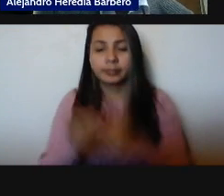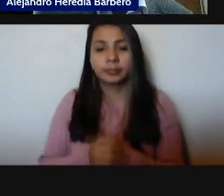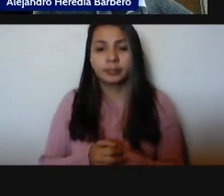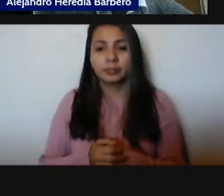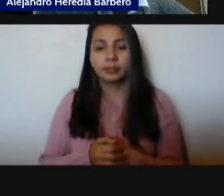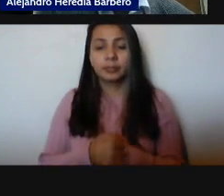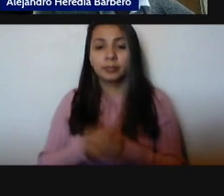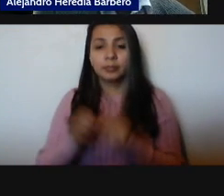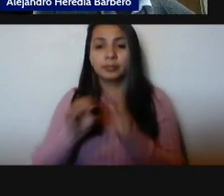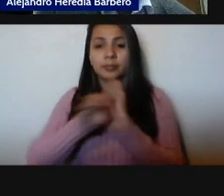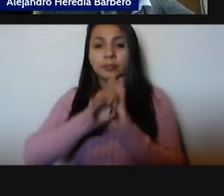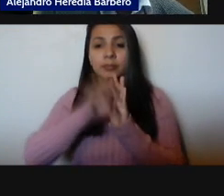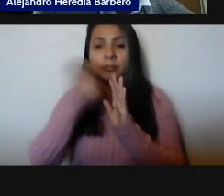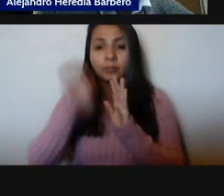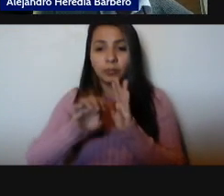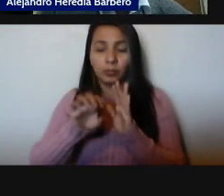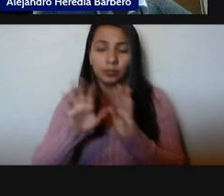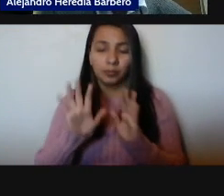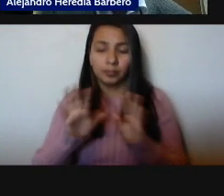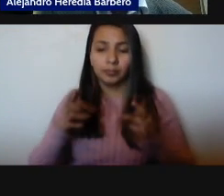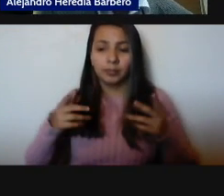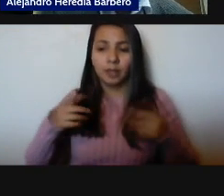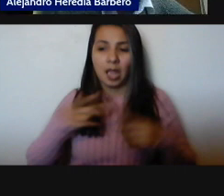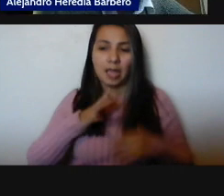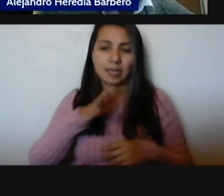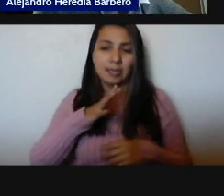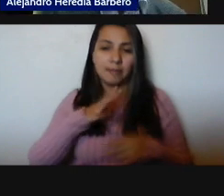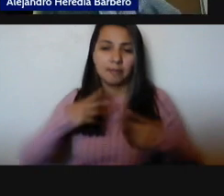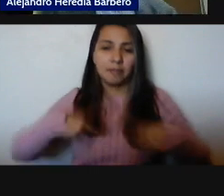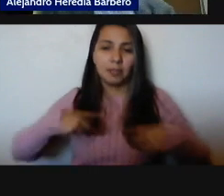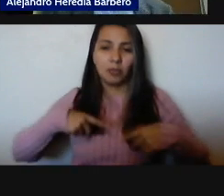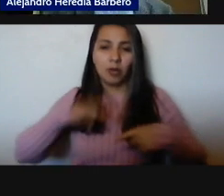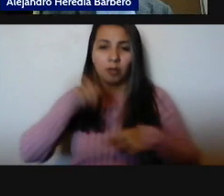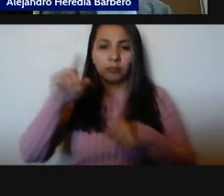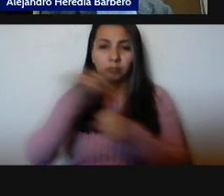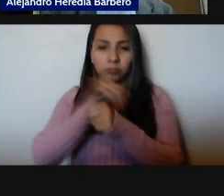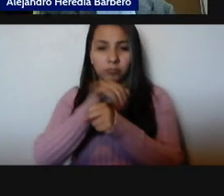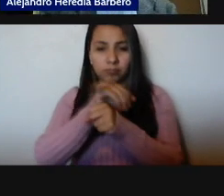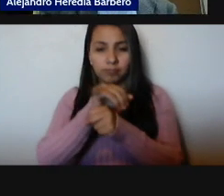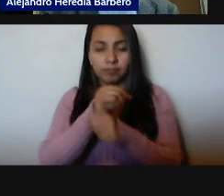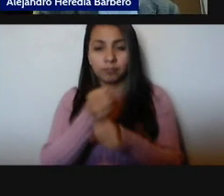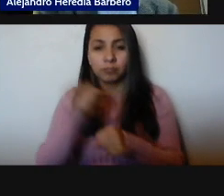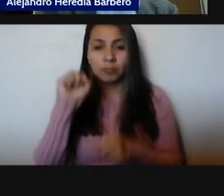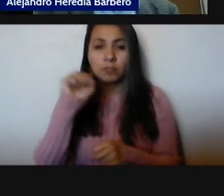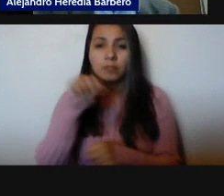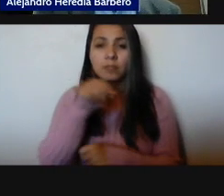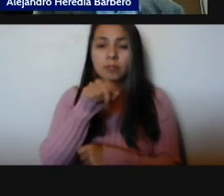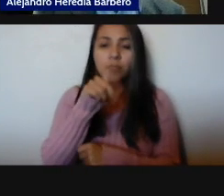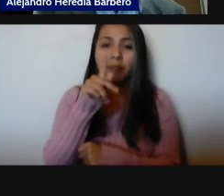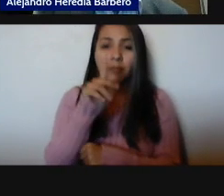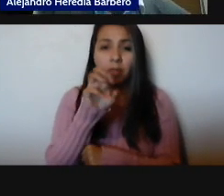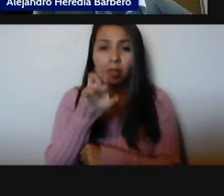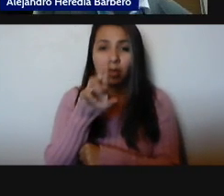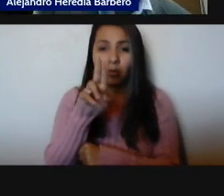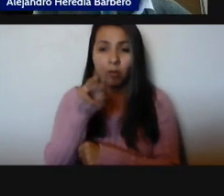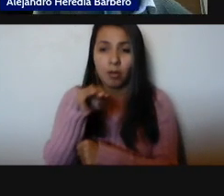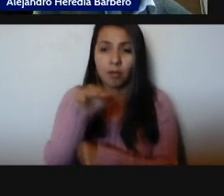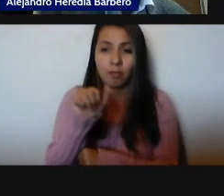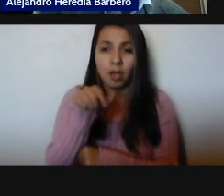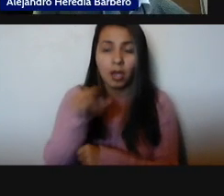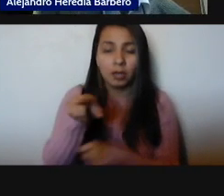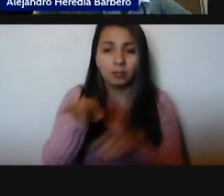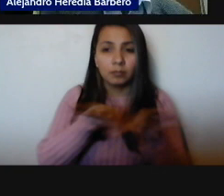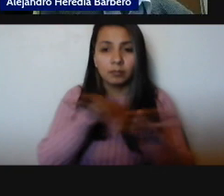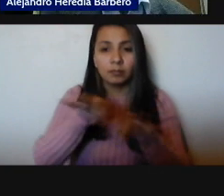en el caso de las personas que tenemos aquí, excelentes profesores, excelentes investigadores, Cyril Ponomperumam, que fue